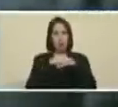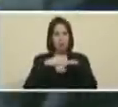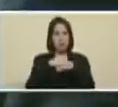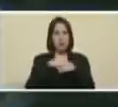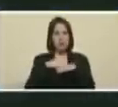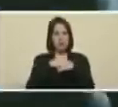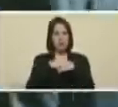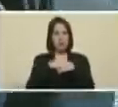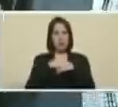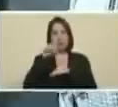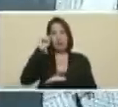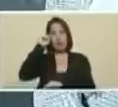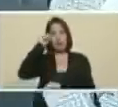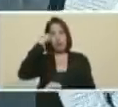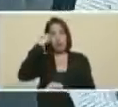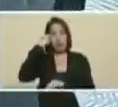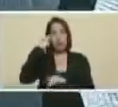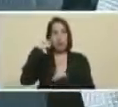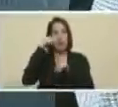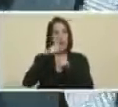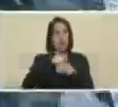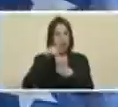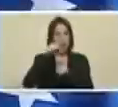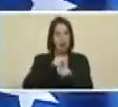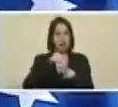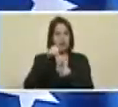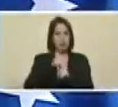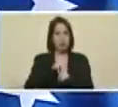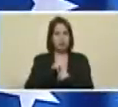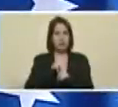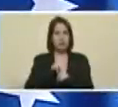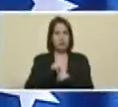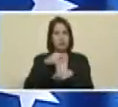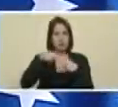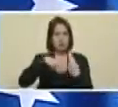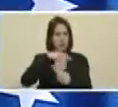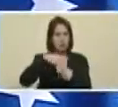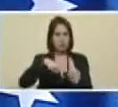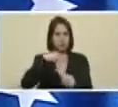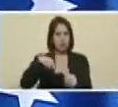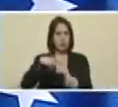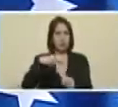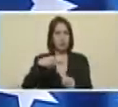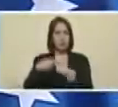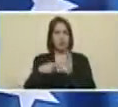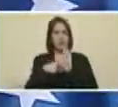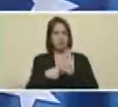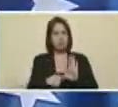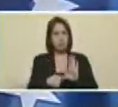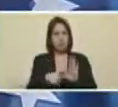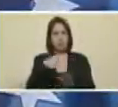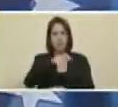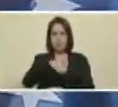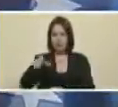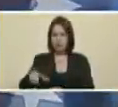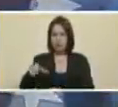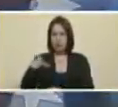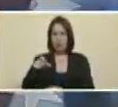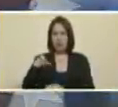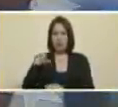recuerdan la lucha revolucionaria. También autoridades y representantes de la República de Colombia se